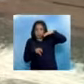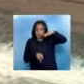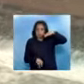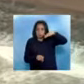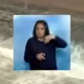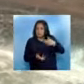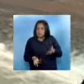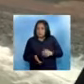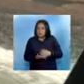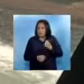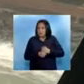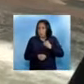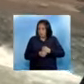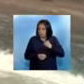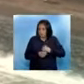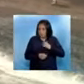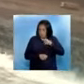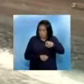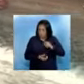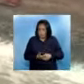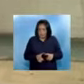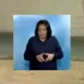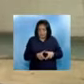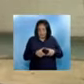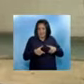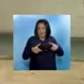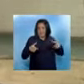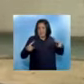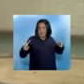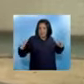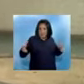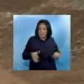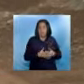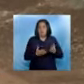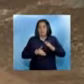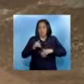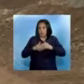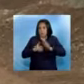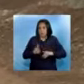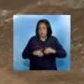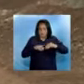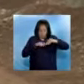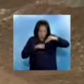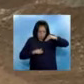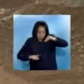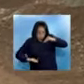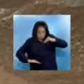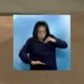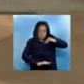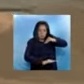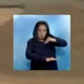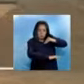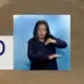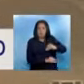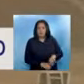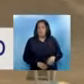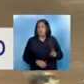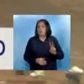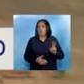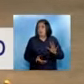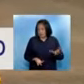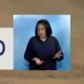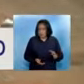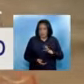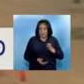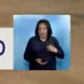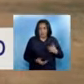los trabajos de esta mega obra de la Costa Verde del Callao. Bienvenido, gobernadora